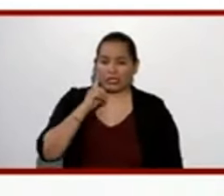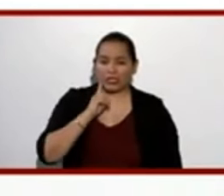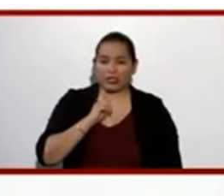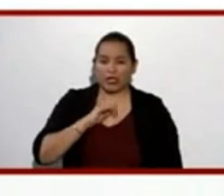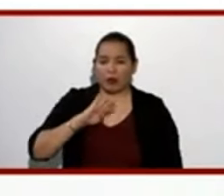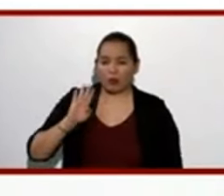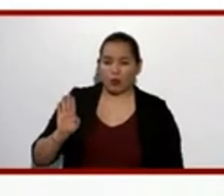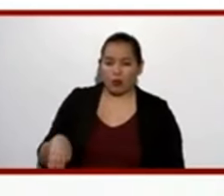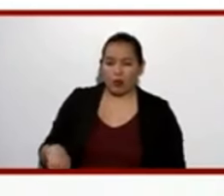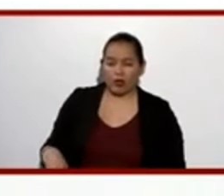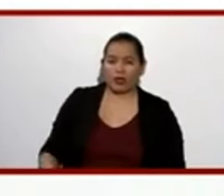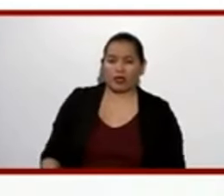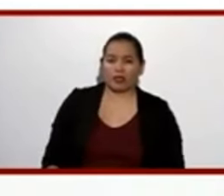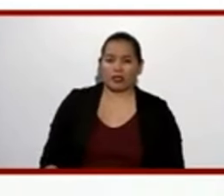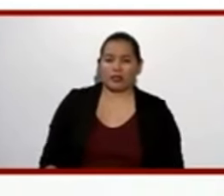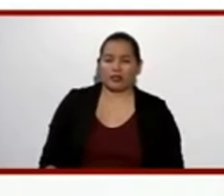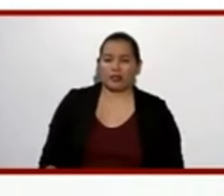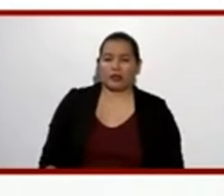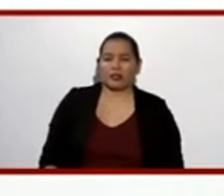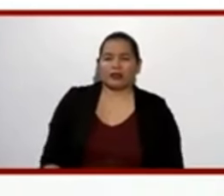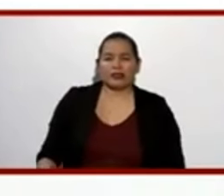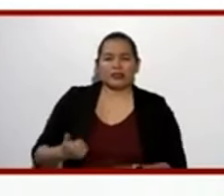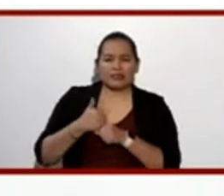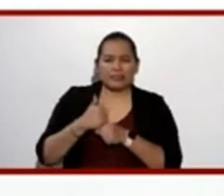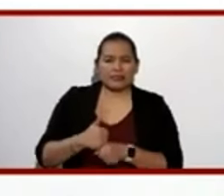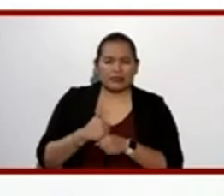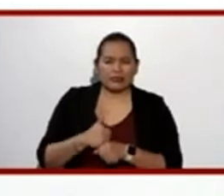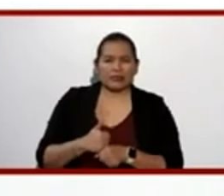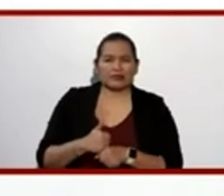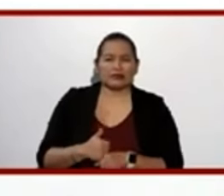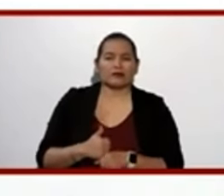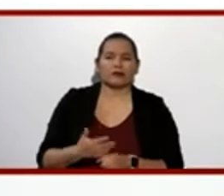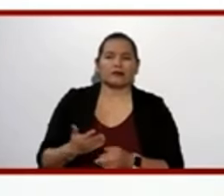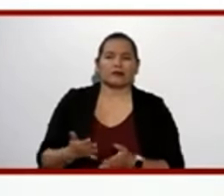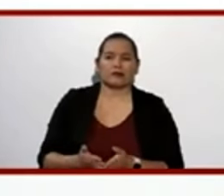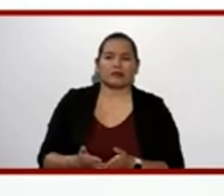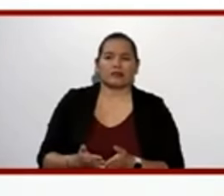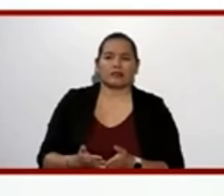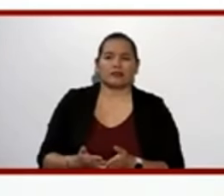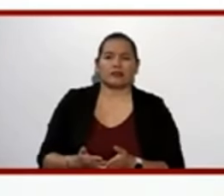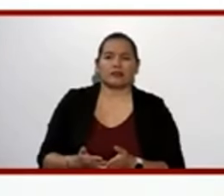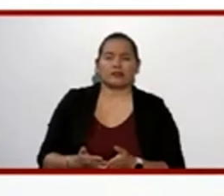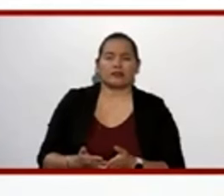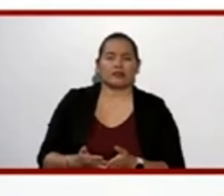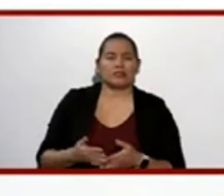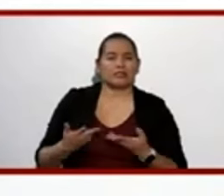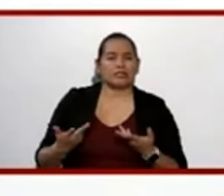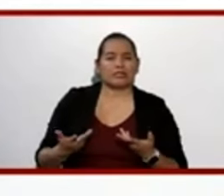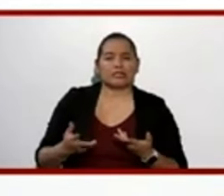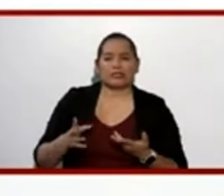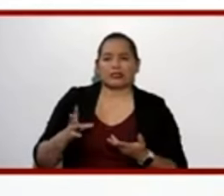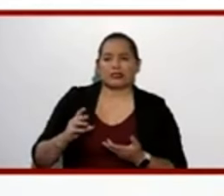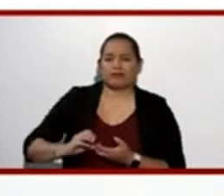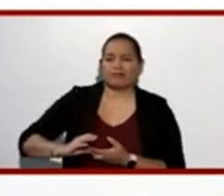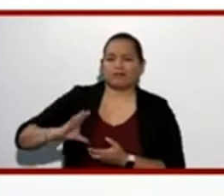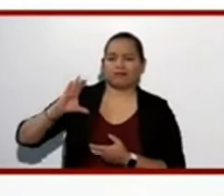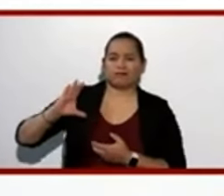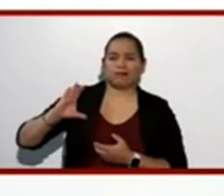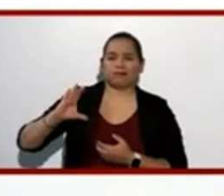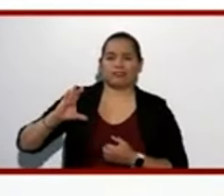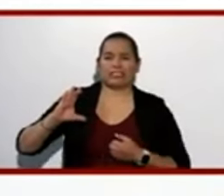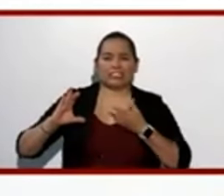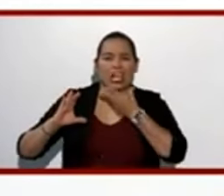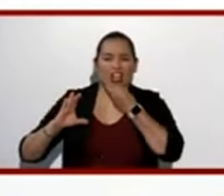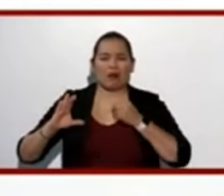violación. Entonces, lo que sufre nuestros hijos violados no tiene correspondencia a lo que